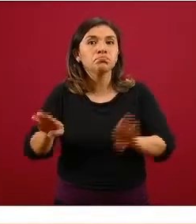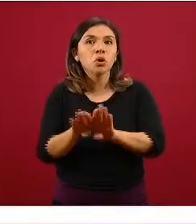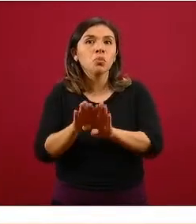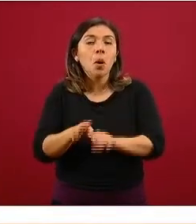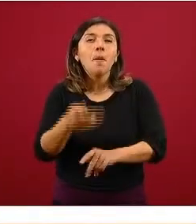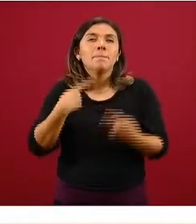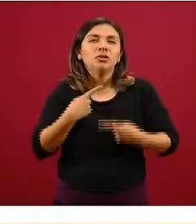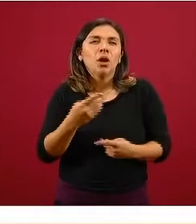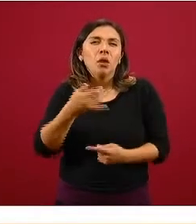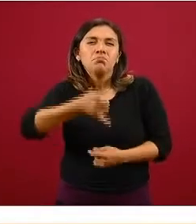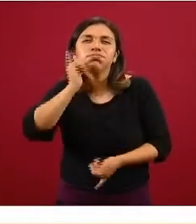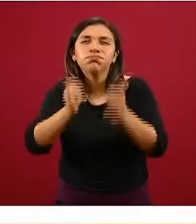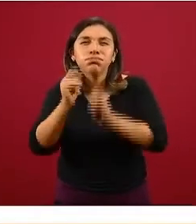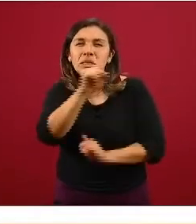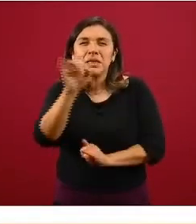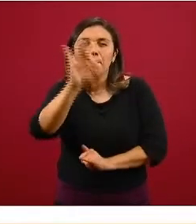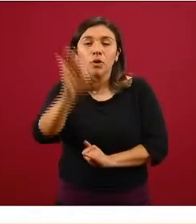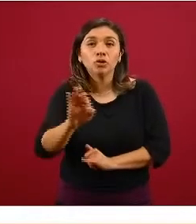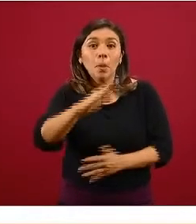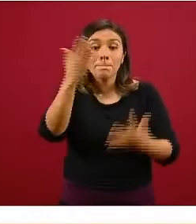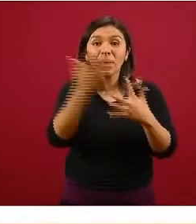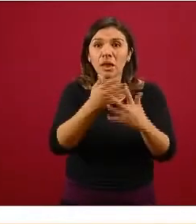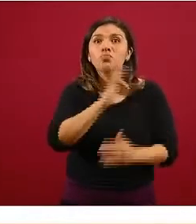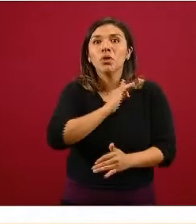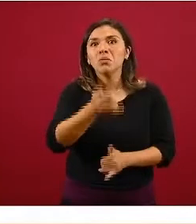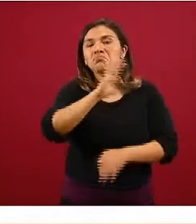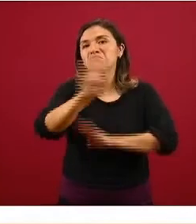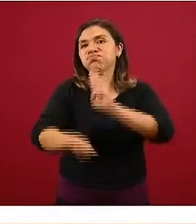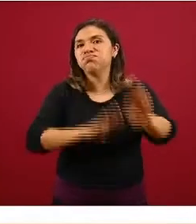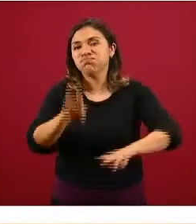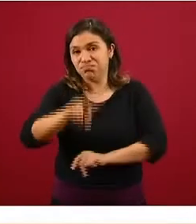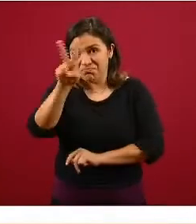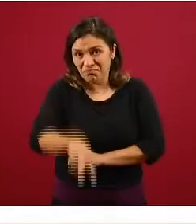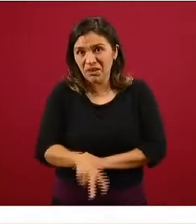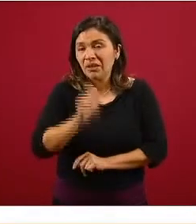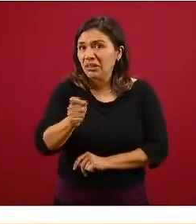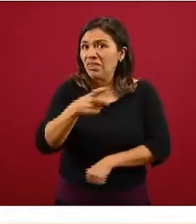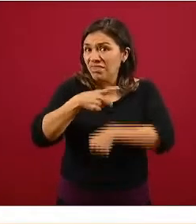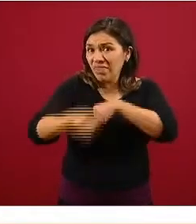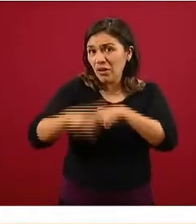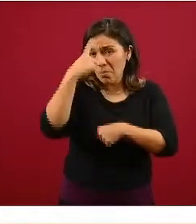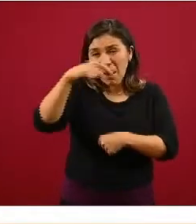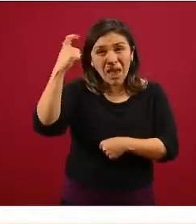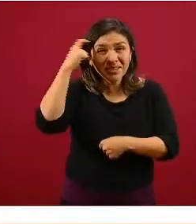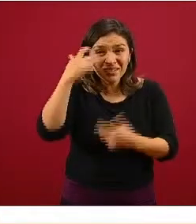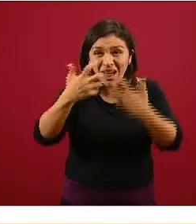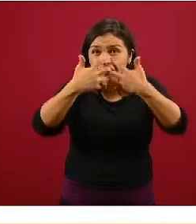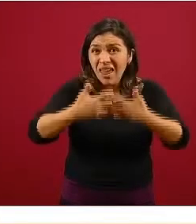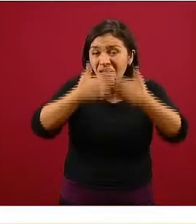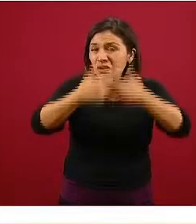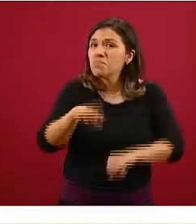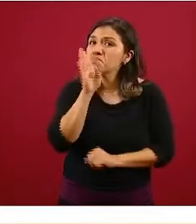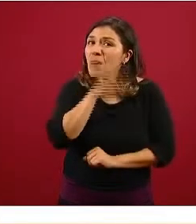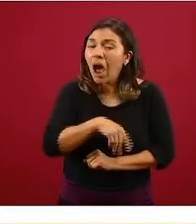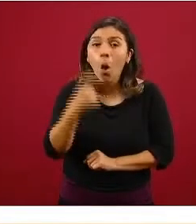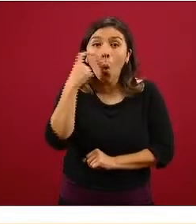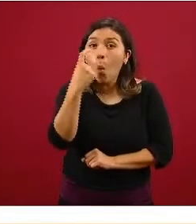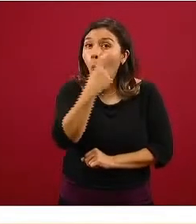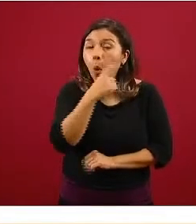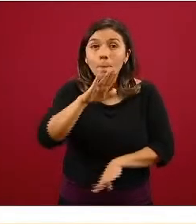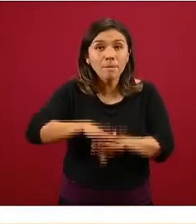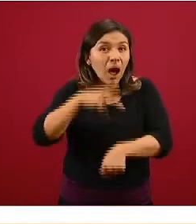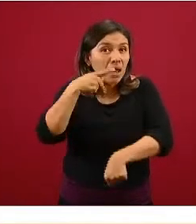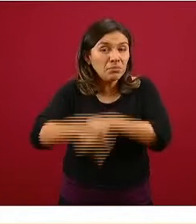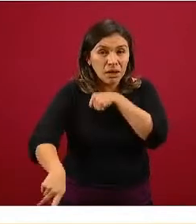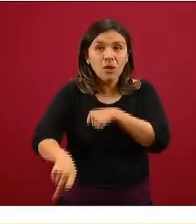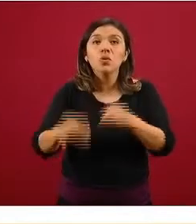la gente que las bebe, son muy nocivas, son muy deteriorantes para el tejido cerebral, para el nervio óptico